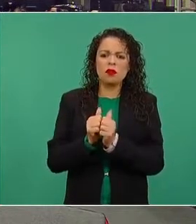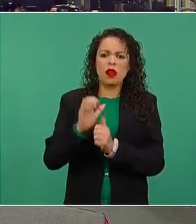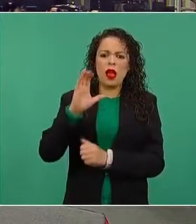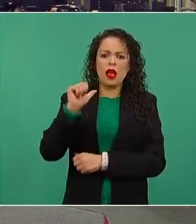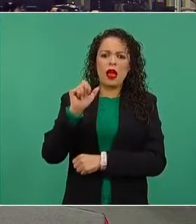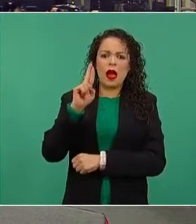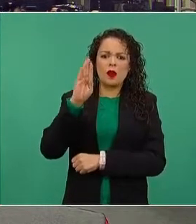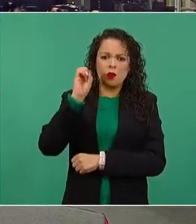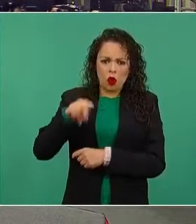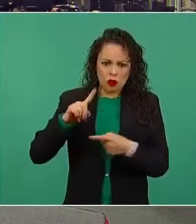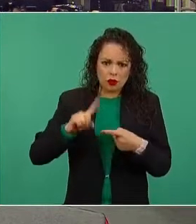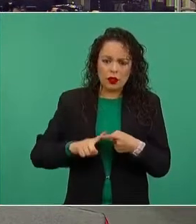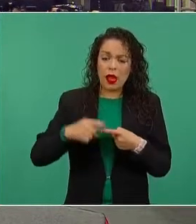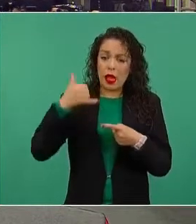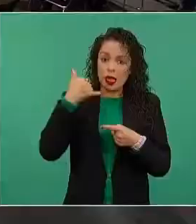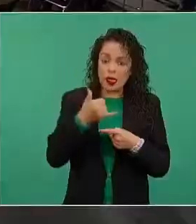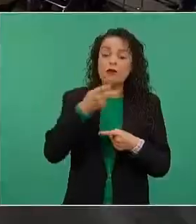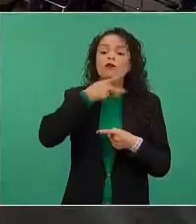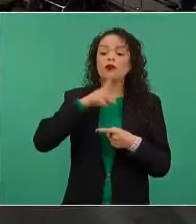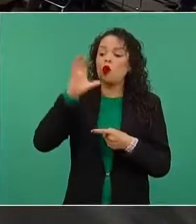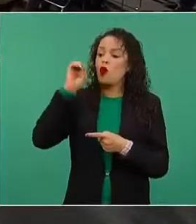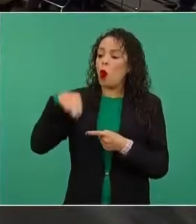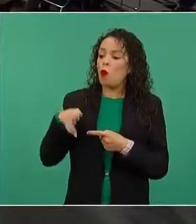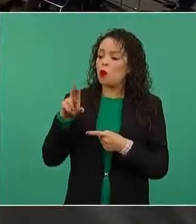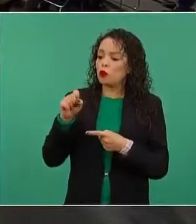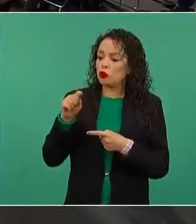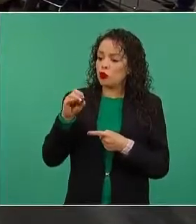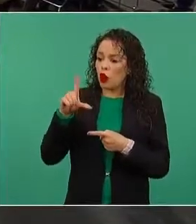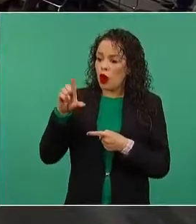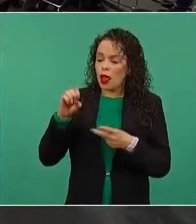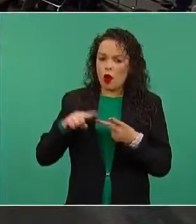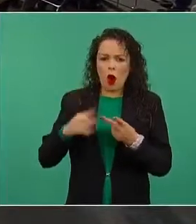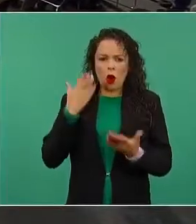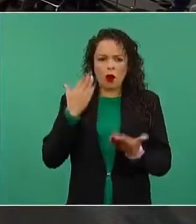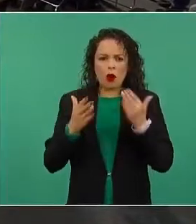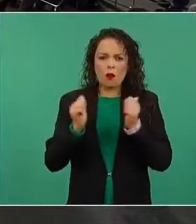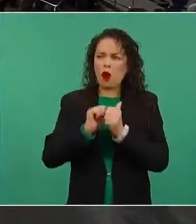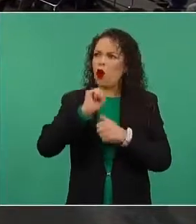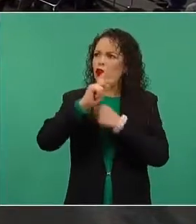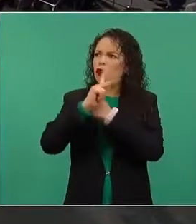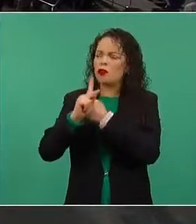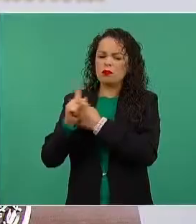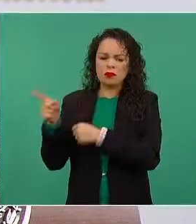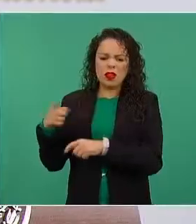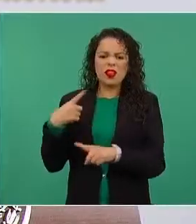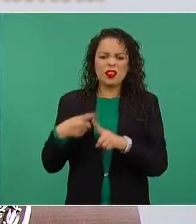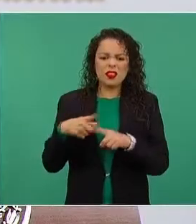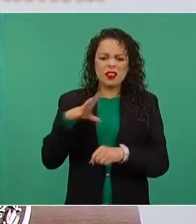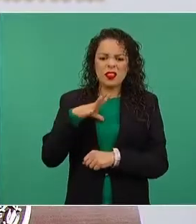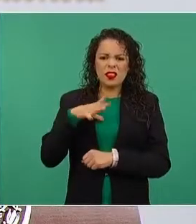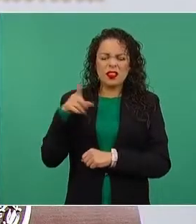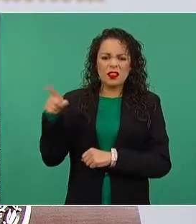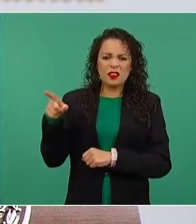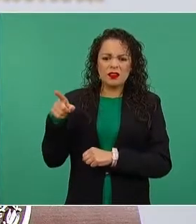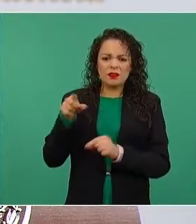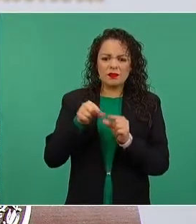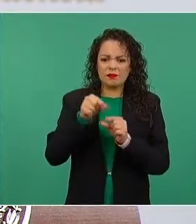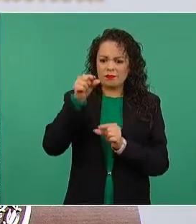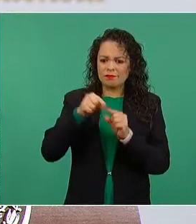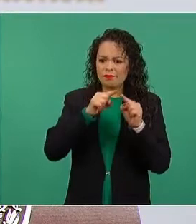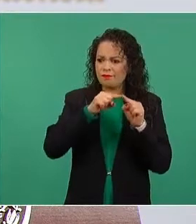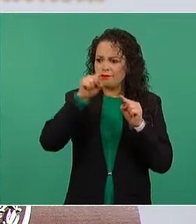con relación a otros países. Quien tiene la gráfica y a lo mejor nos está escuchando